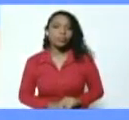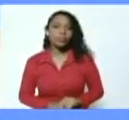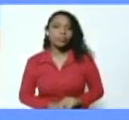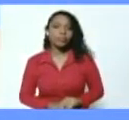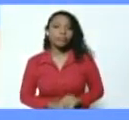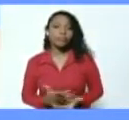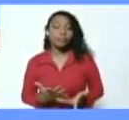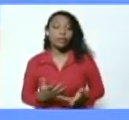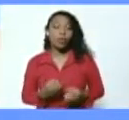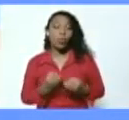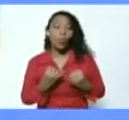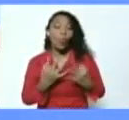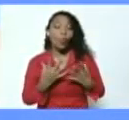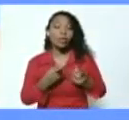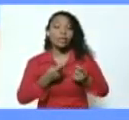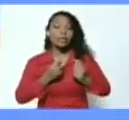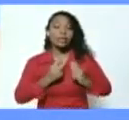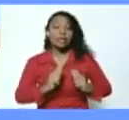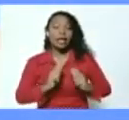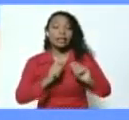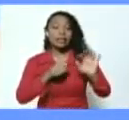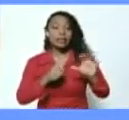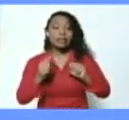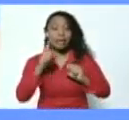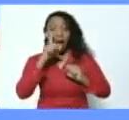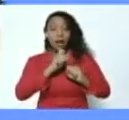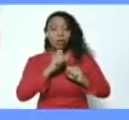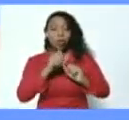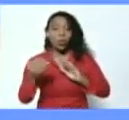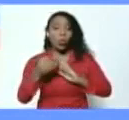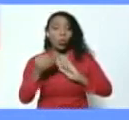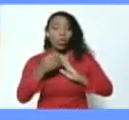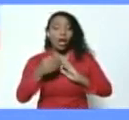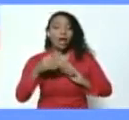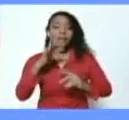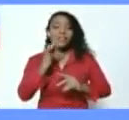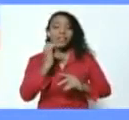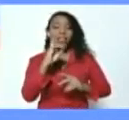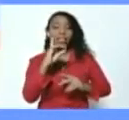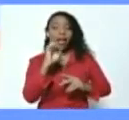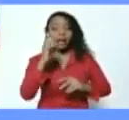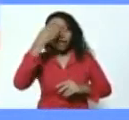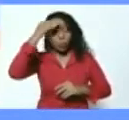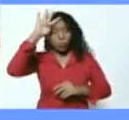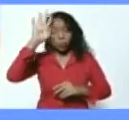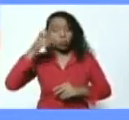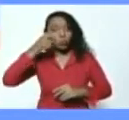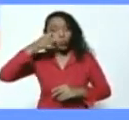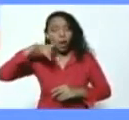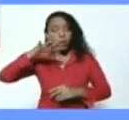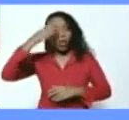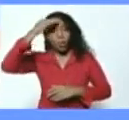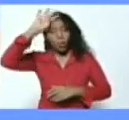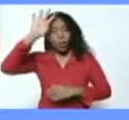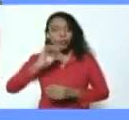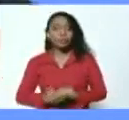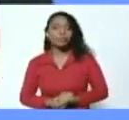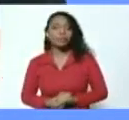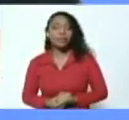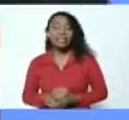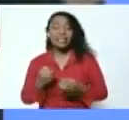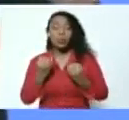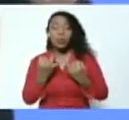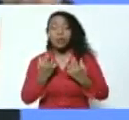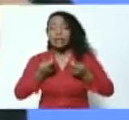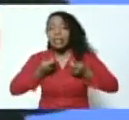¿Y cuántos intentos en 60 años contra Fidel, contra Raúl, contra el pueblo cubano? ¿Y cuántos